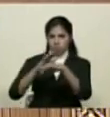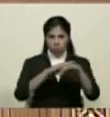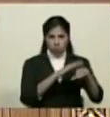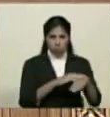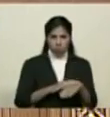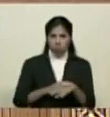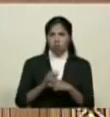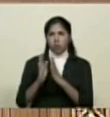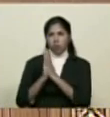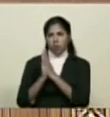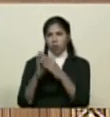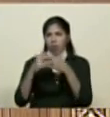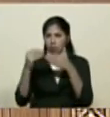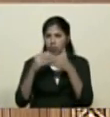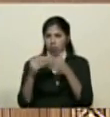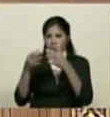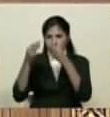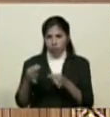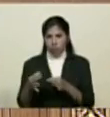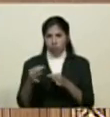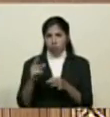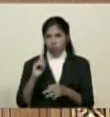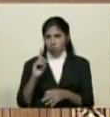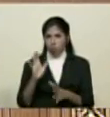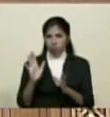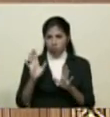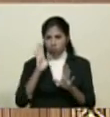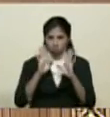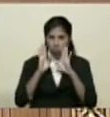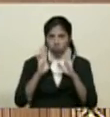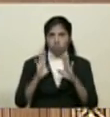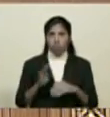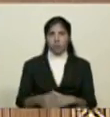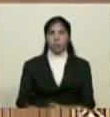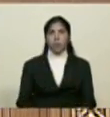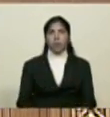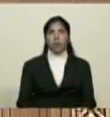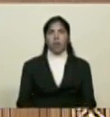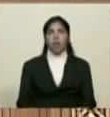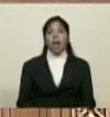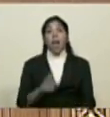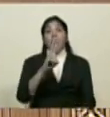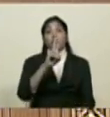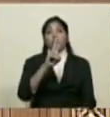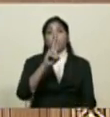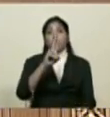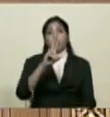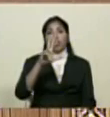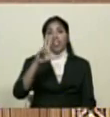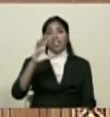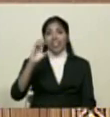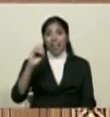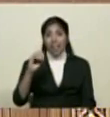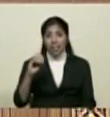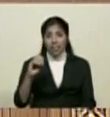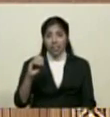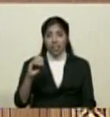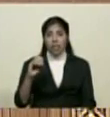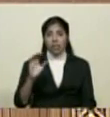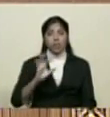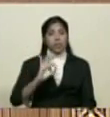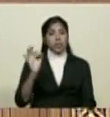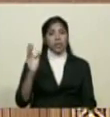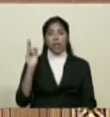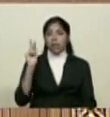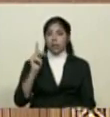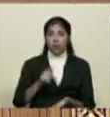correcto uso de las divisas liquidadas a personas jurídicas. De ese total dejaron de acudir 230, a las que se le abrió